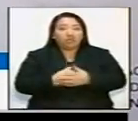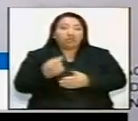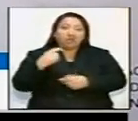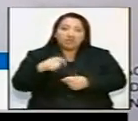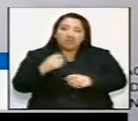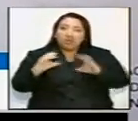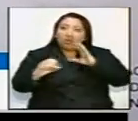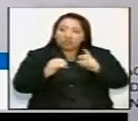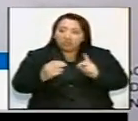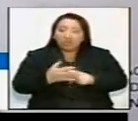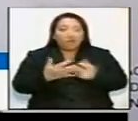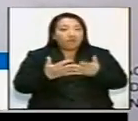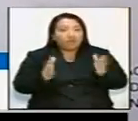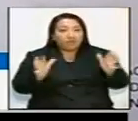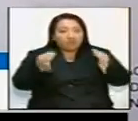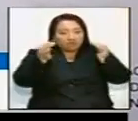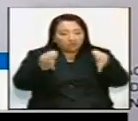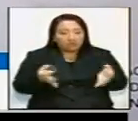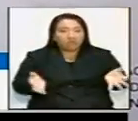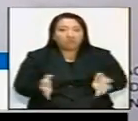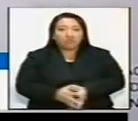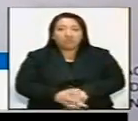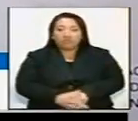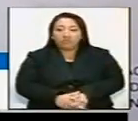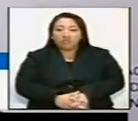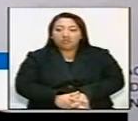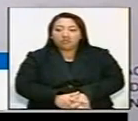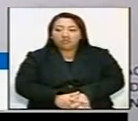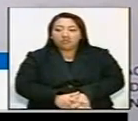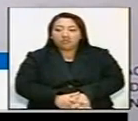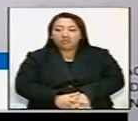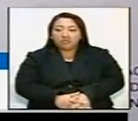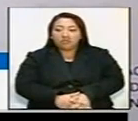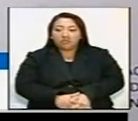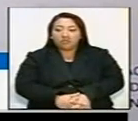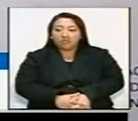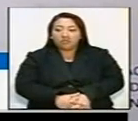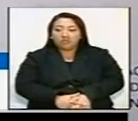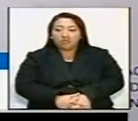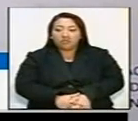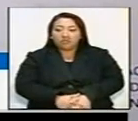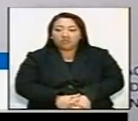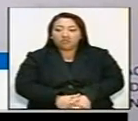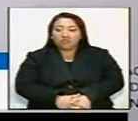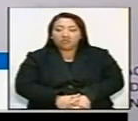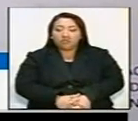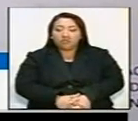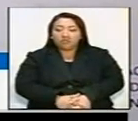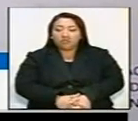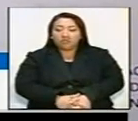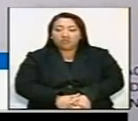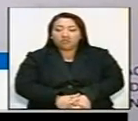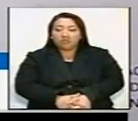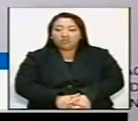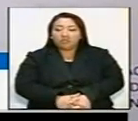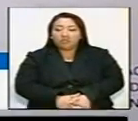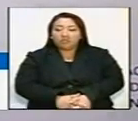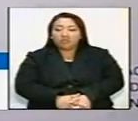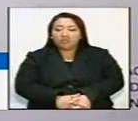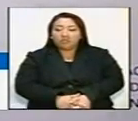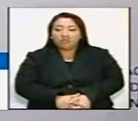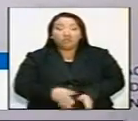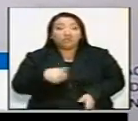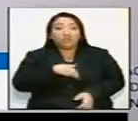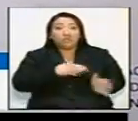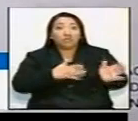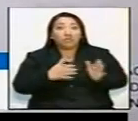la discusión abierta, franca, de todos nosotros, tanto de nosotros que los vamos a plantear como del Congreso,